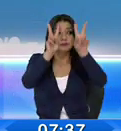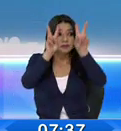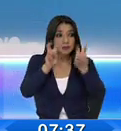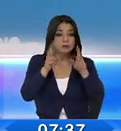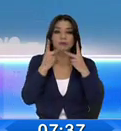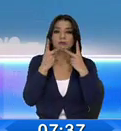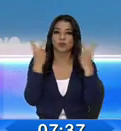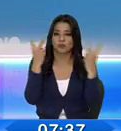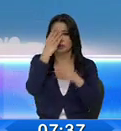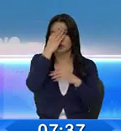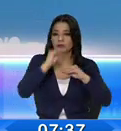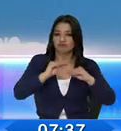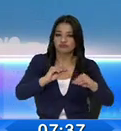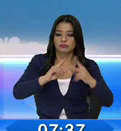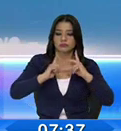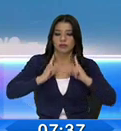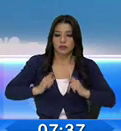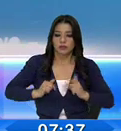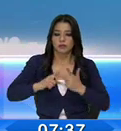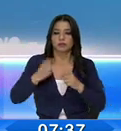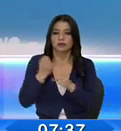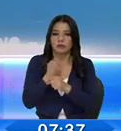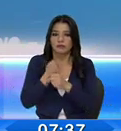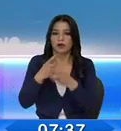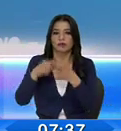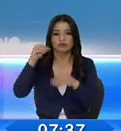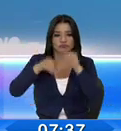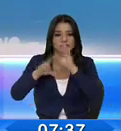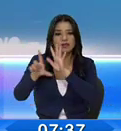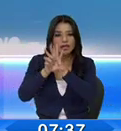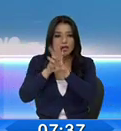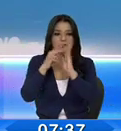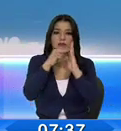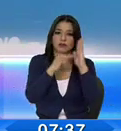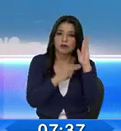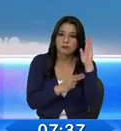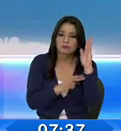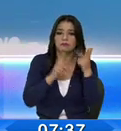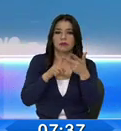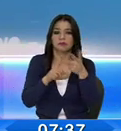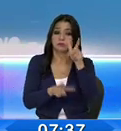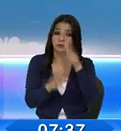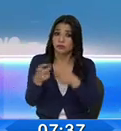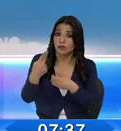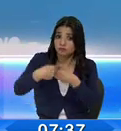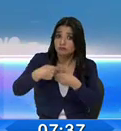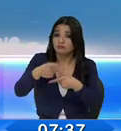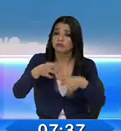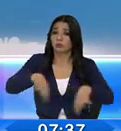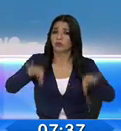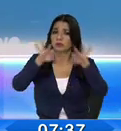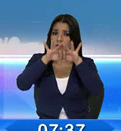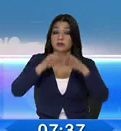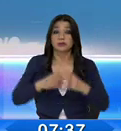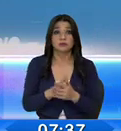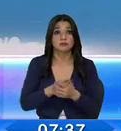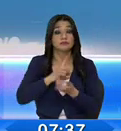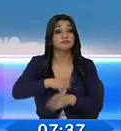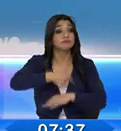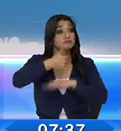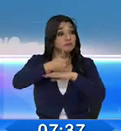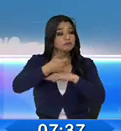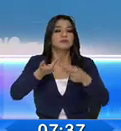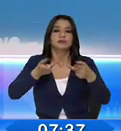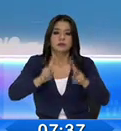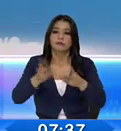interés público educación salud trabajo elaboración de leyes ordenanzas la incidencia de la ciudadanía es importante y las autoridades tienen la